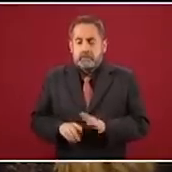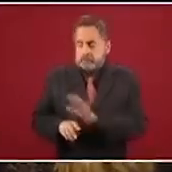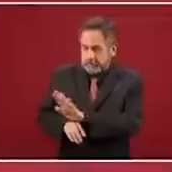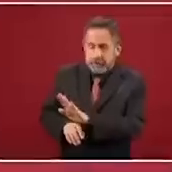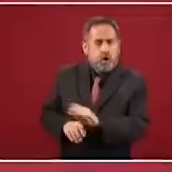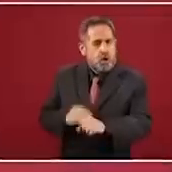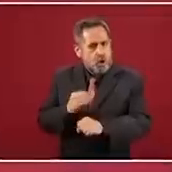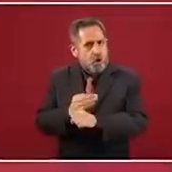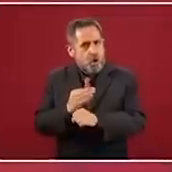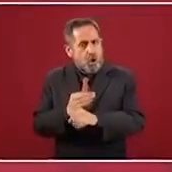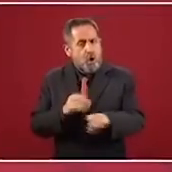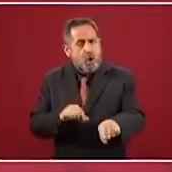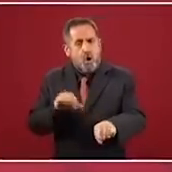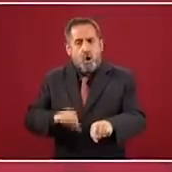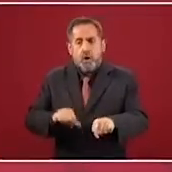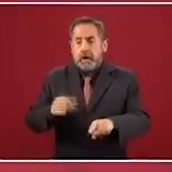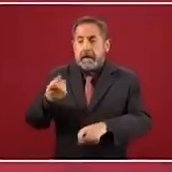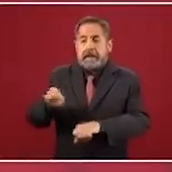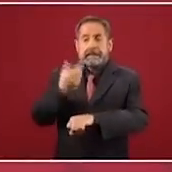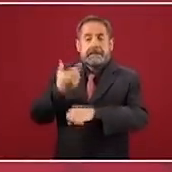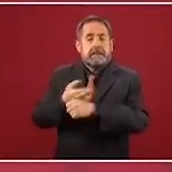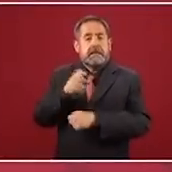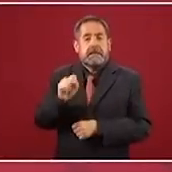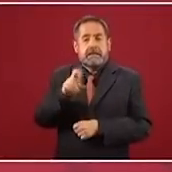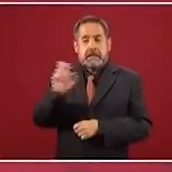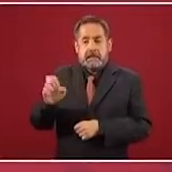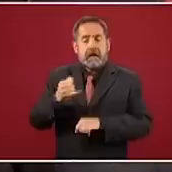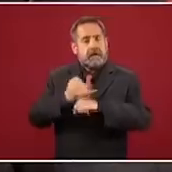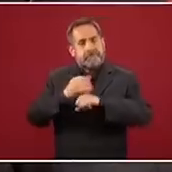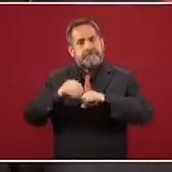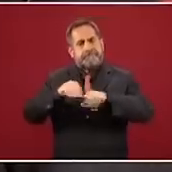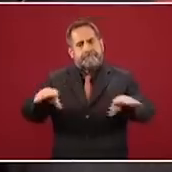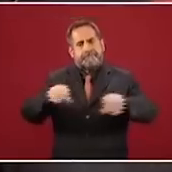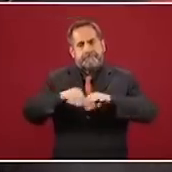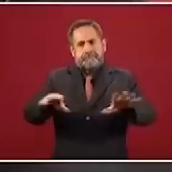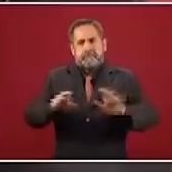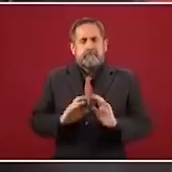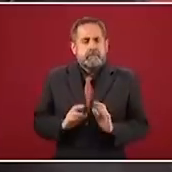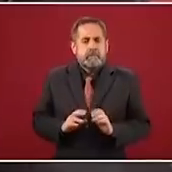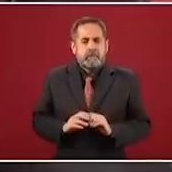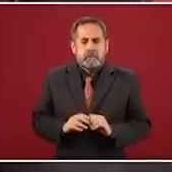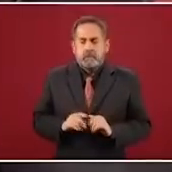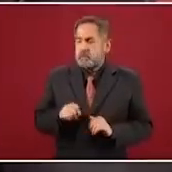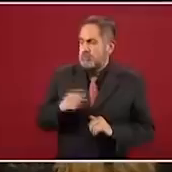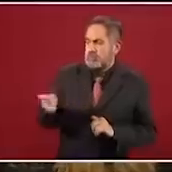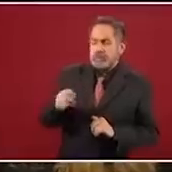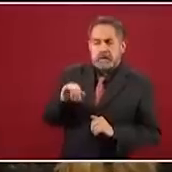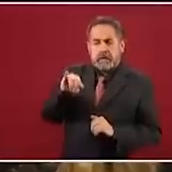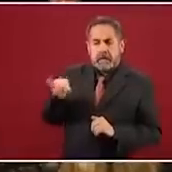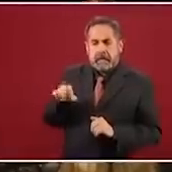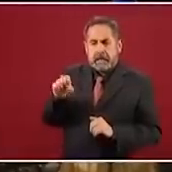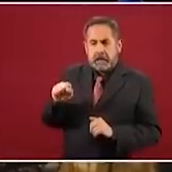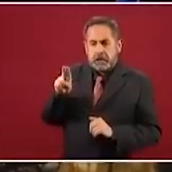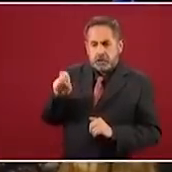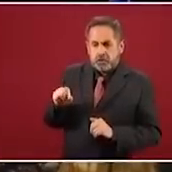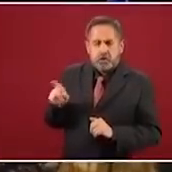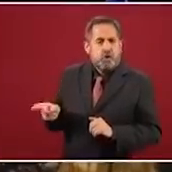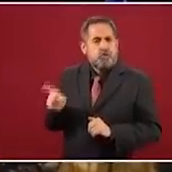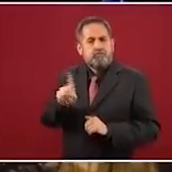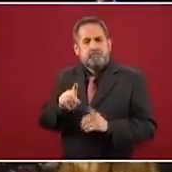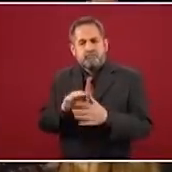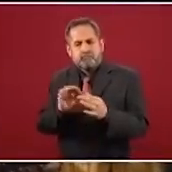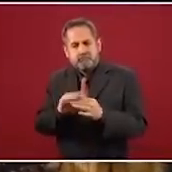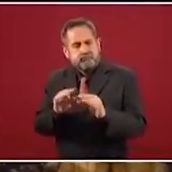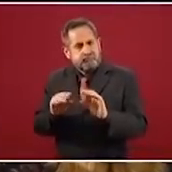informar el secretario de Relaciones Exteriores. Jesús les va a comentar, creo